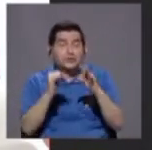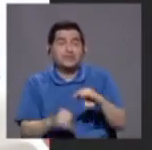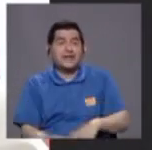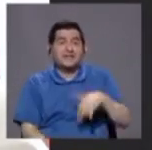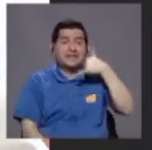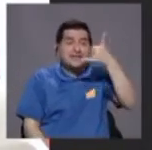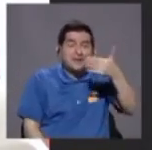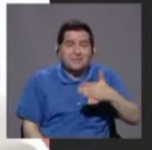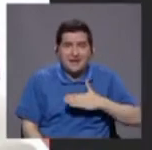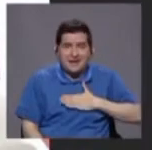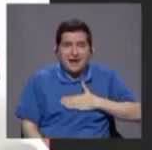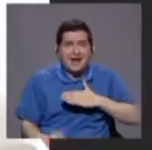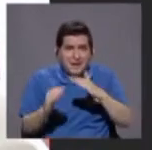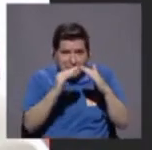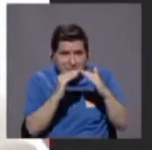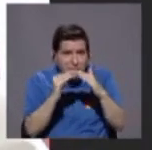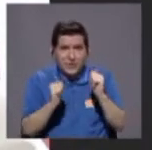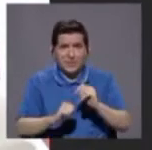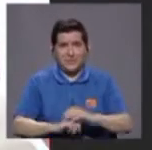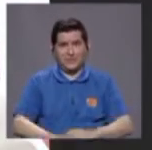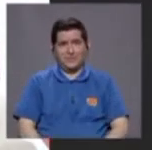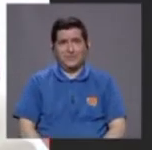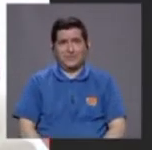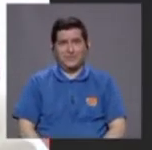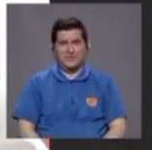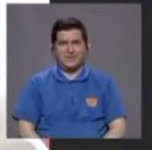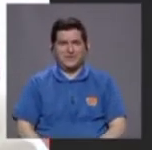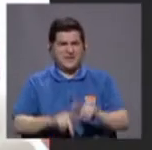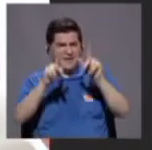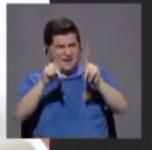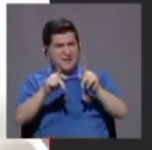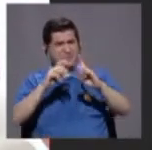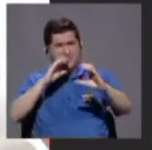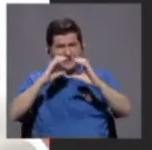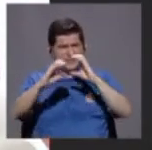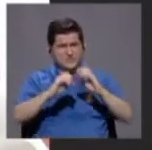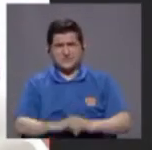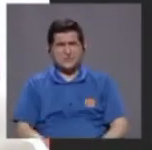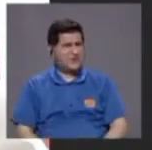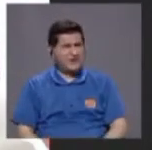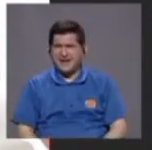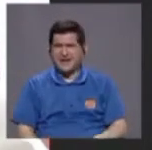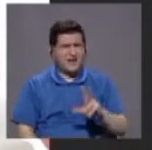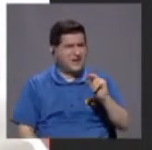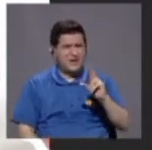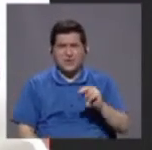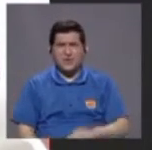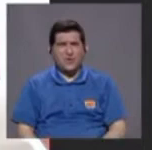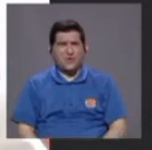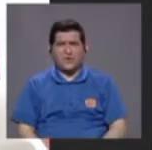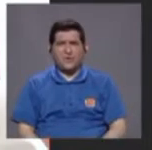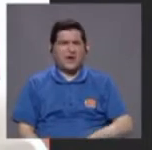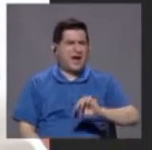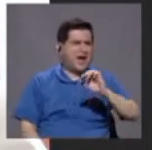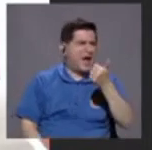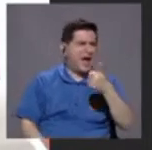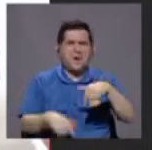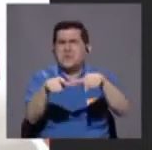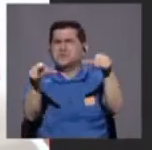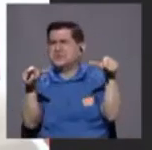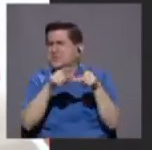a mi poblado, y la operadora me comunicó en lugar de Tepatitlán a Tepic, a